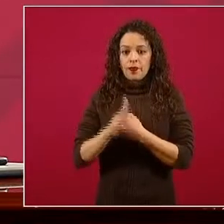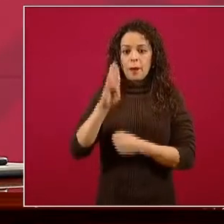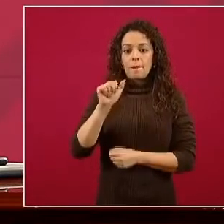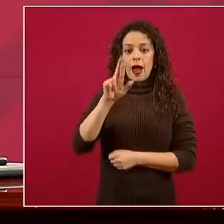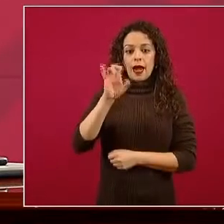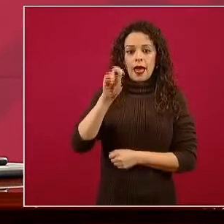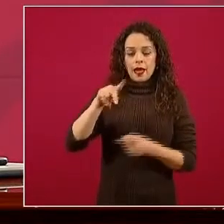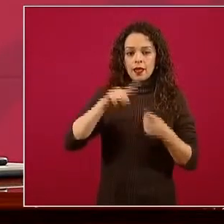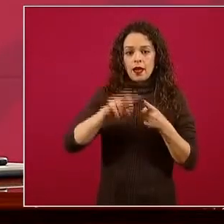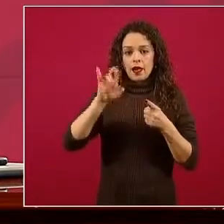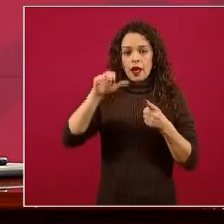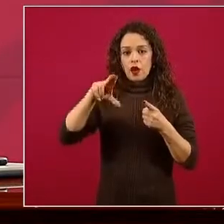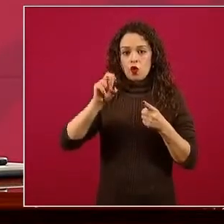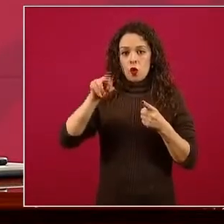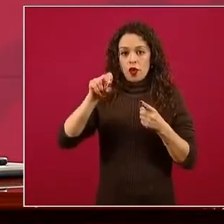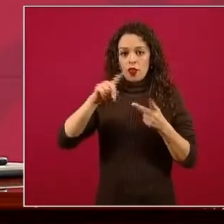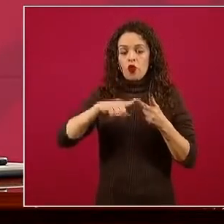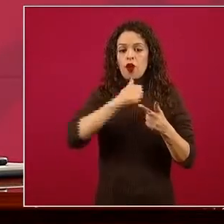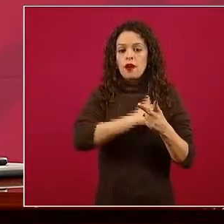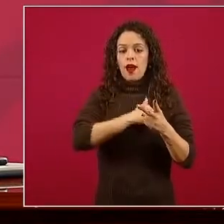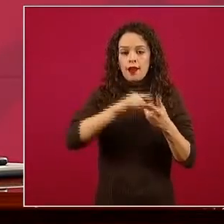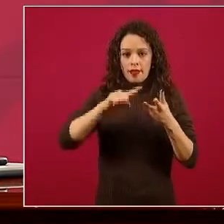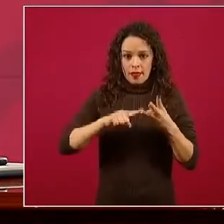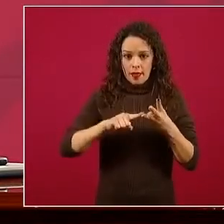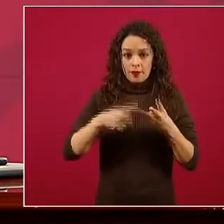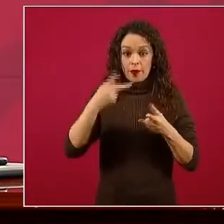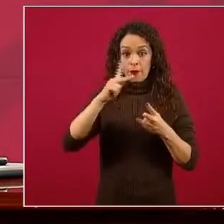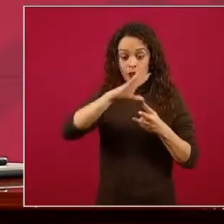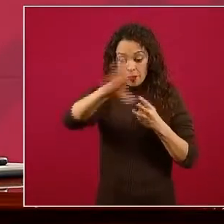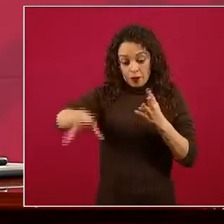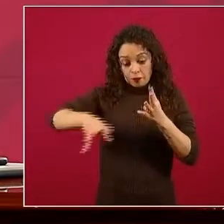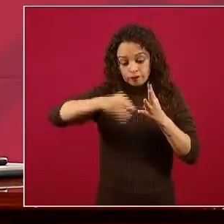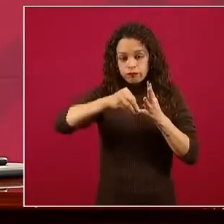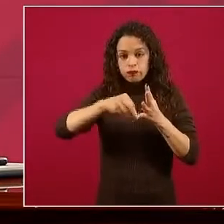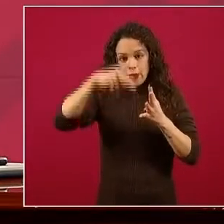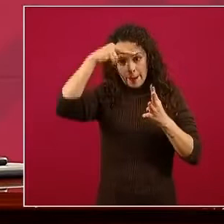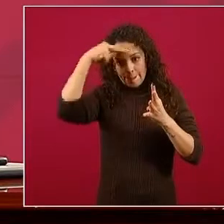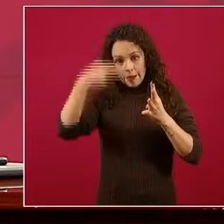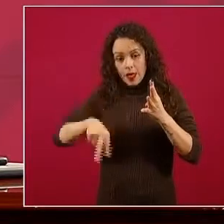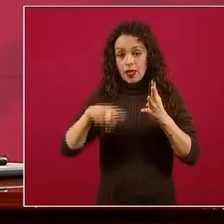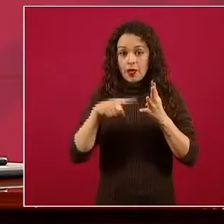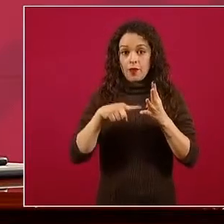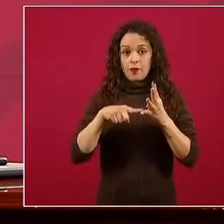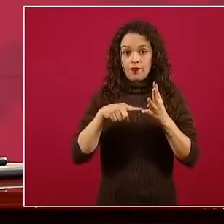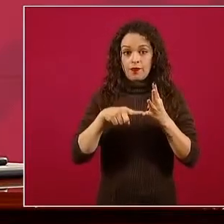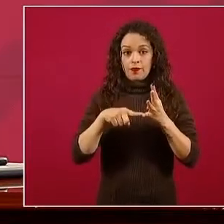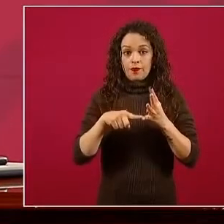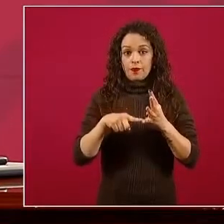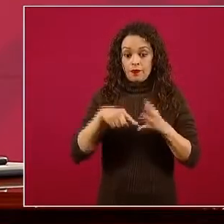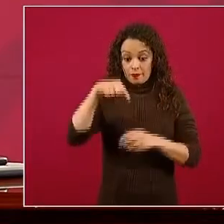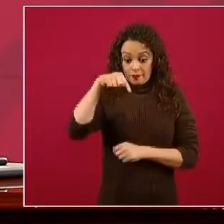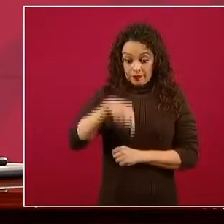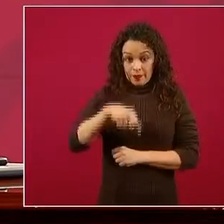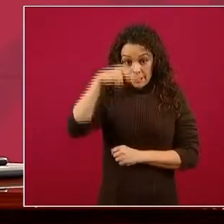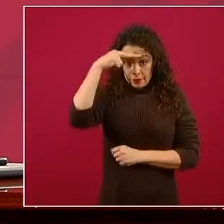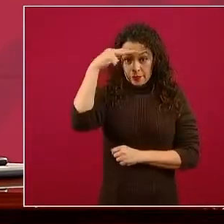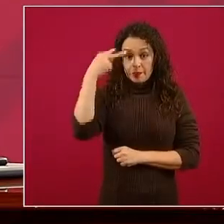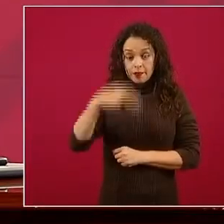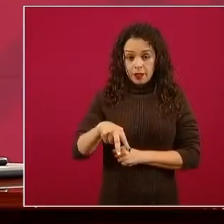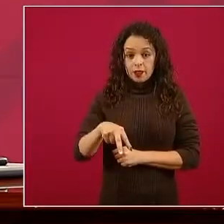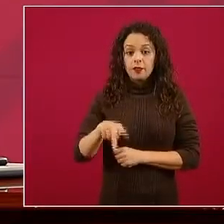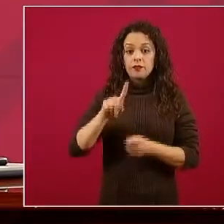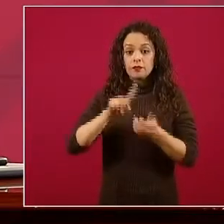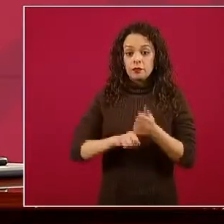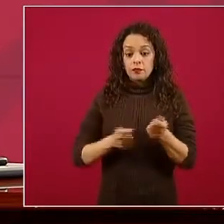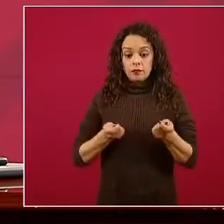Bahrein y Canadá. Pero se agrega México como el 4º país. México es el 4º país cuya Agencia